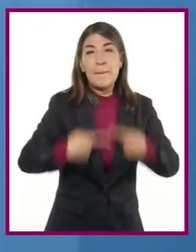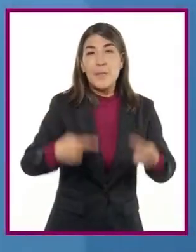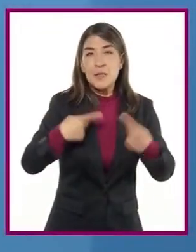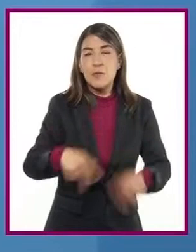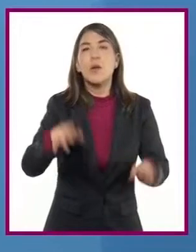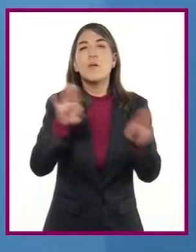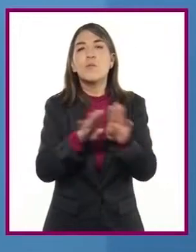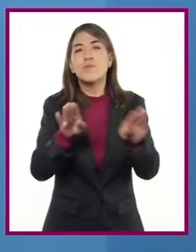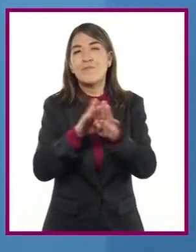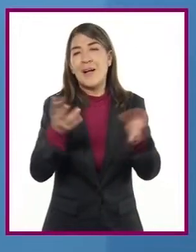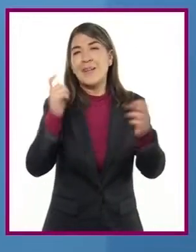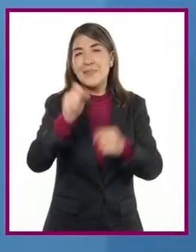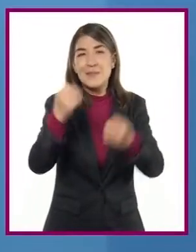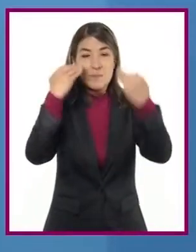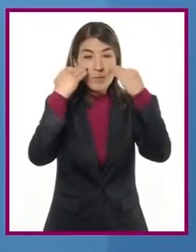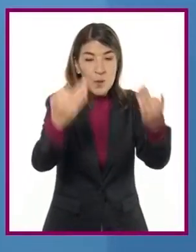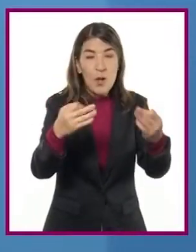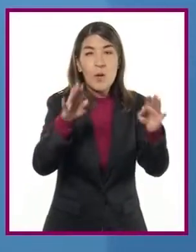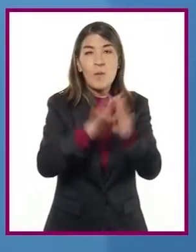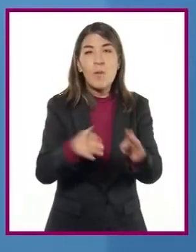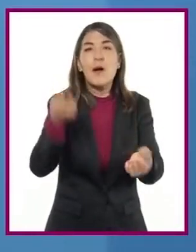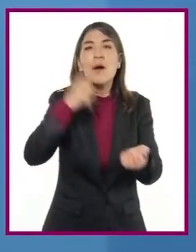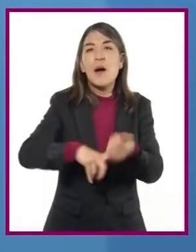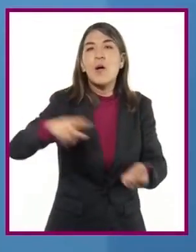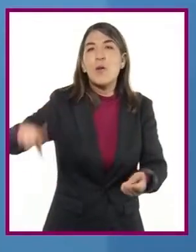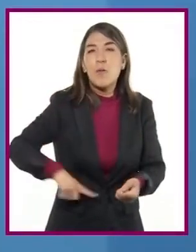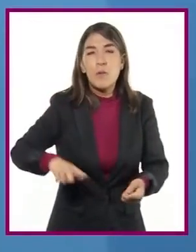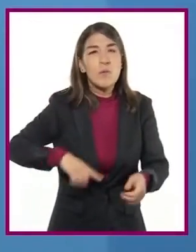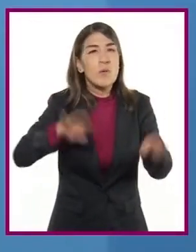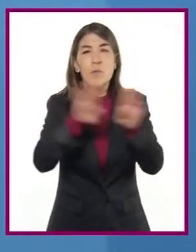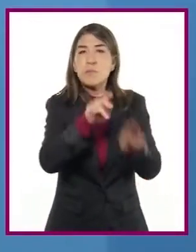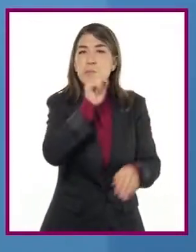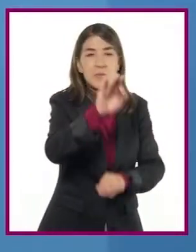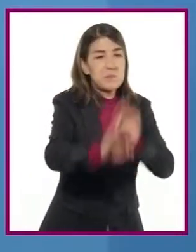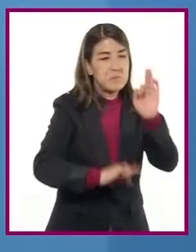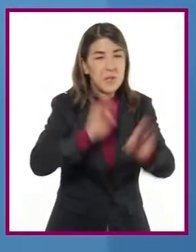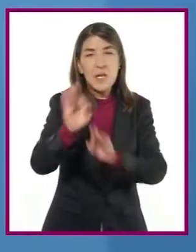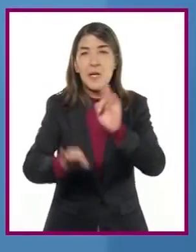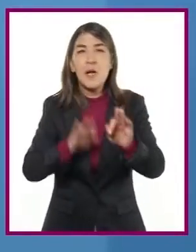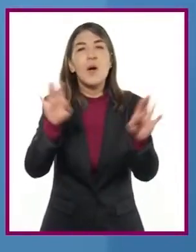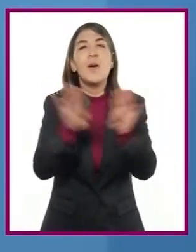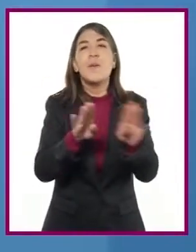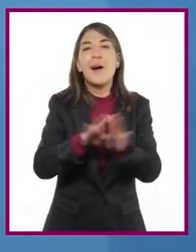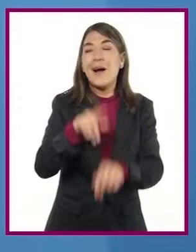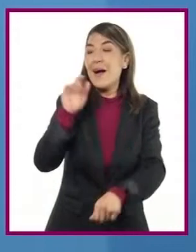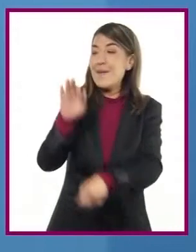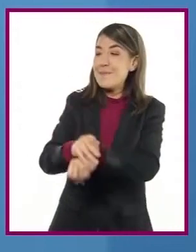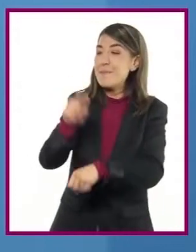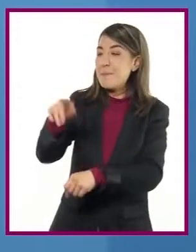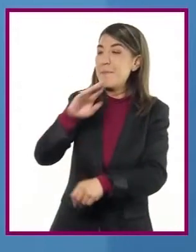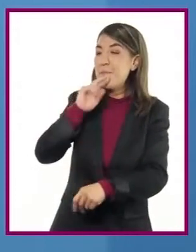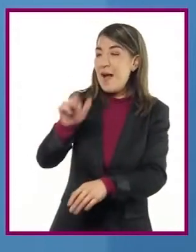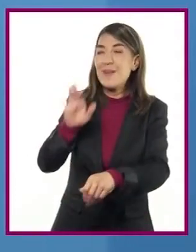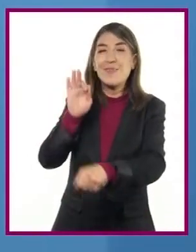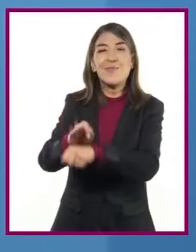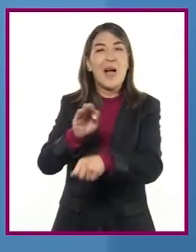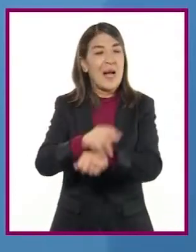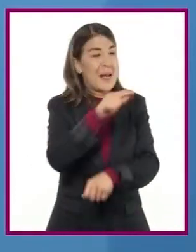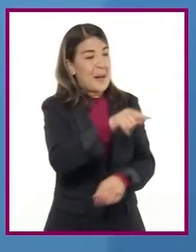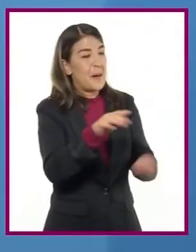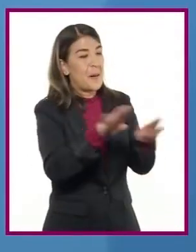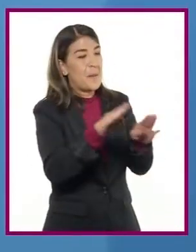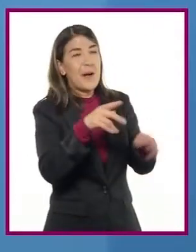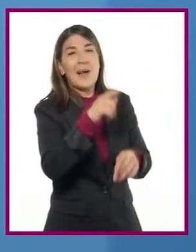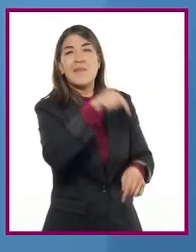servidores públicos dan a la población en general el mismo trato. No conceden preferencias a personas ni